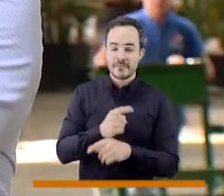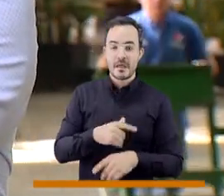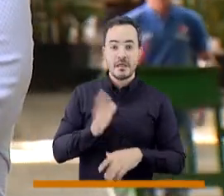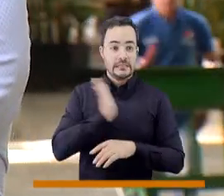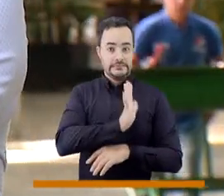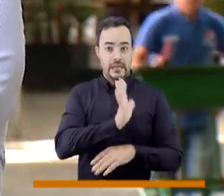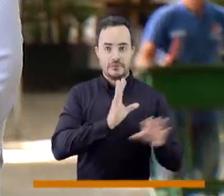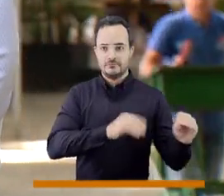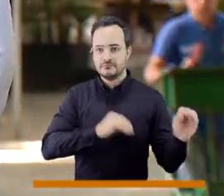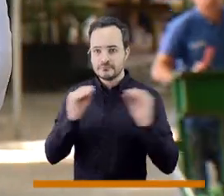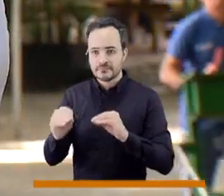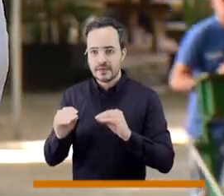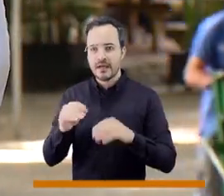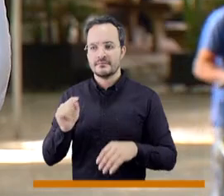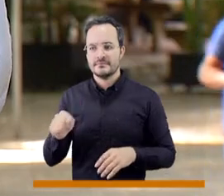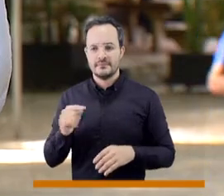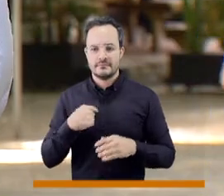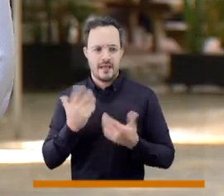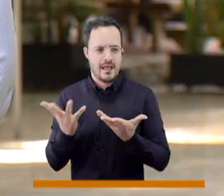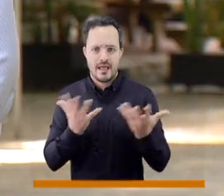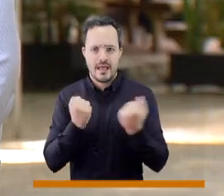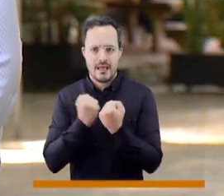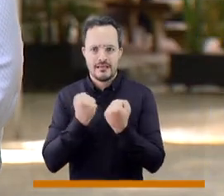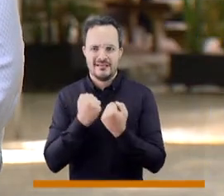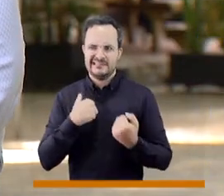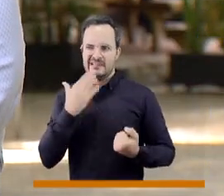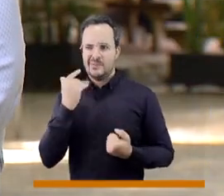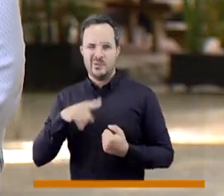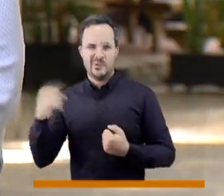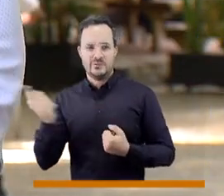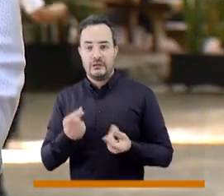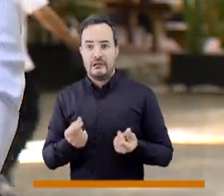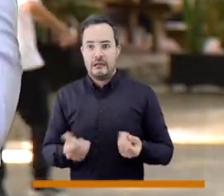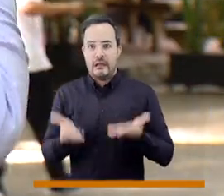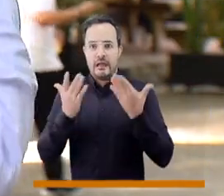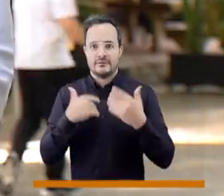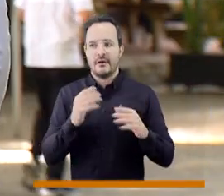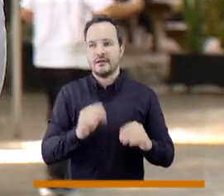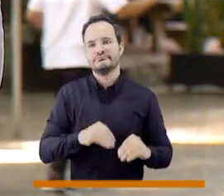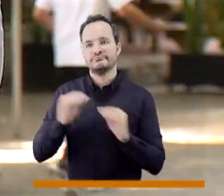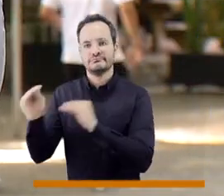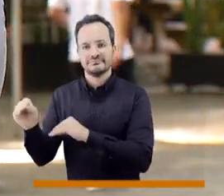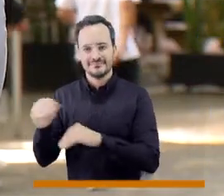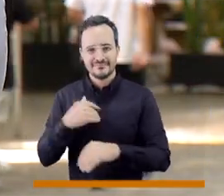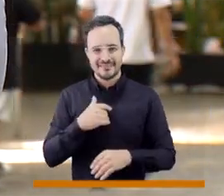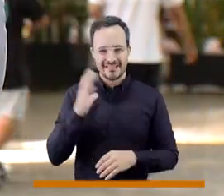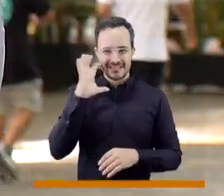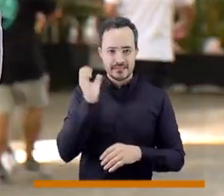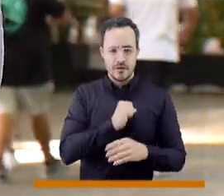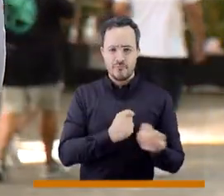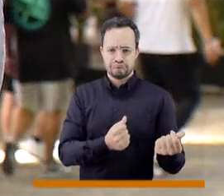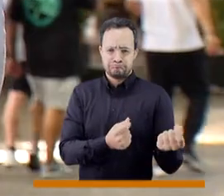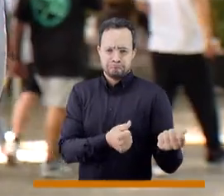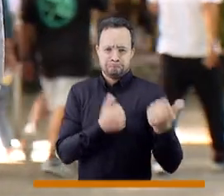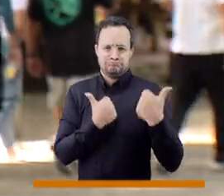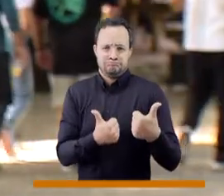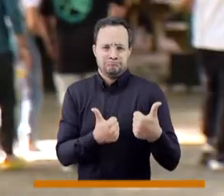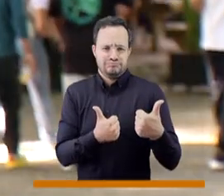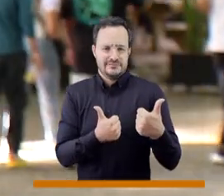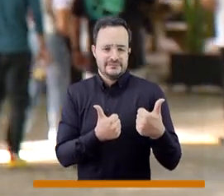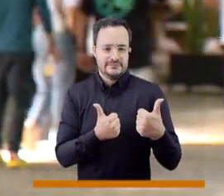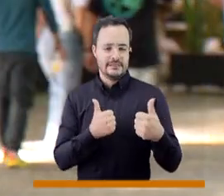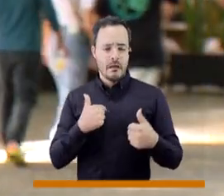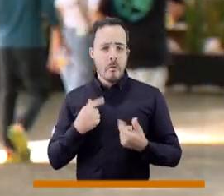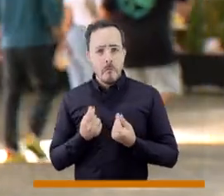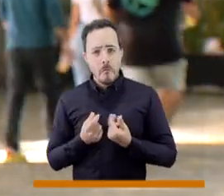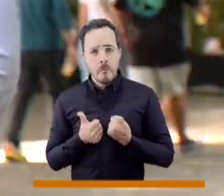van a generar un desplazamiento de otros habitantes originales de allá, porque estos también llegan con un poco más de capacidad adquisitiva que estos.